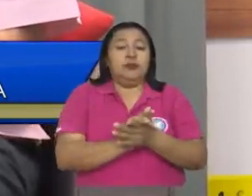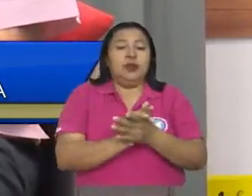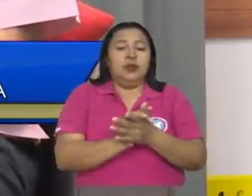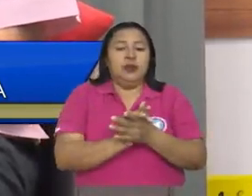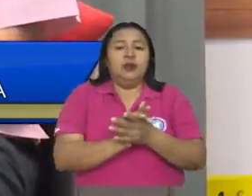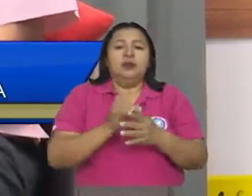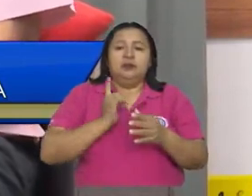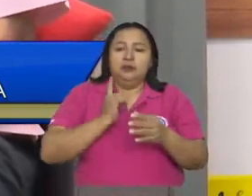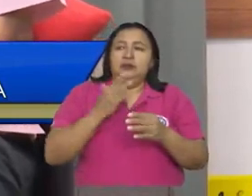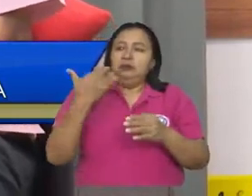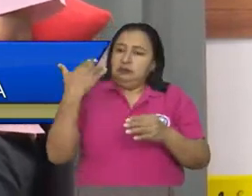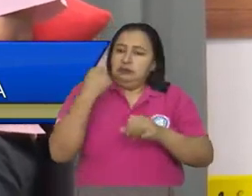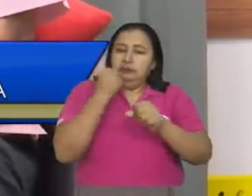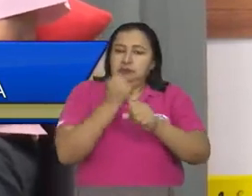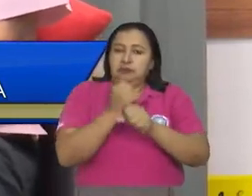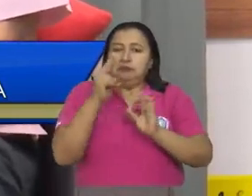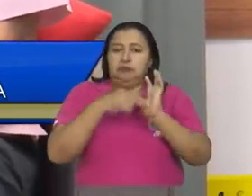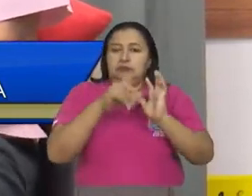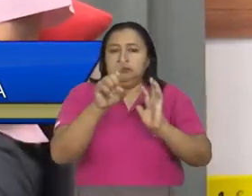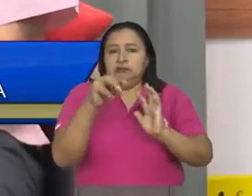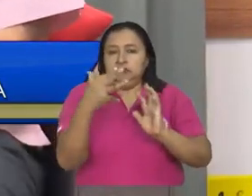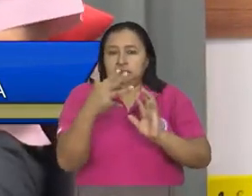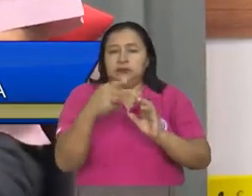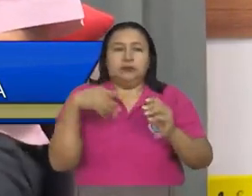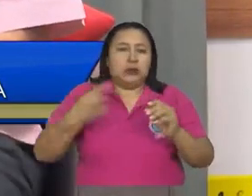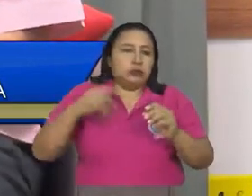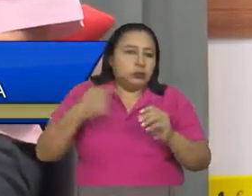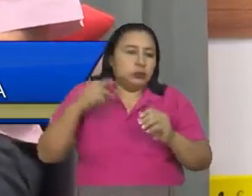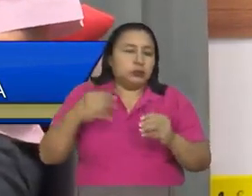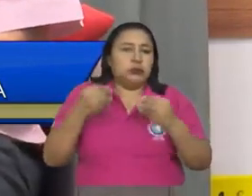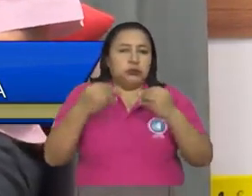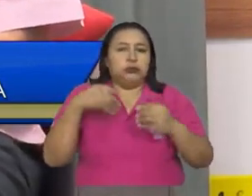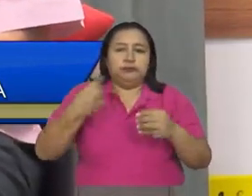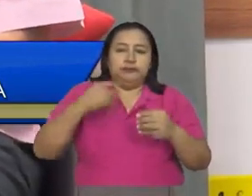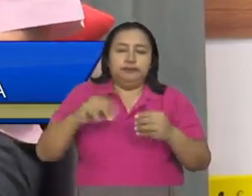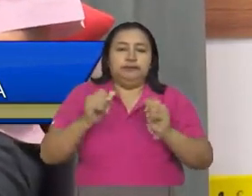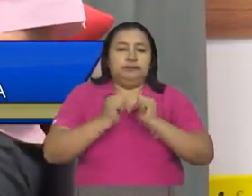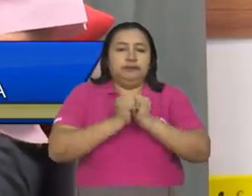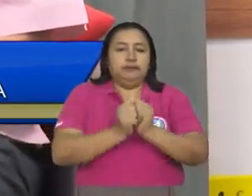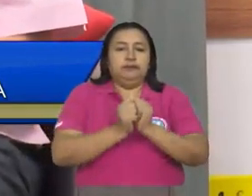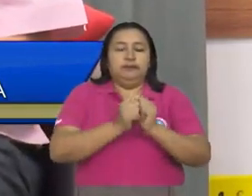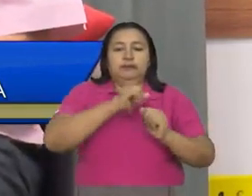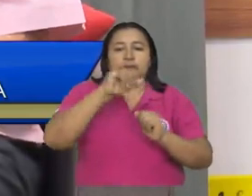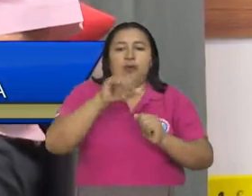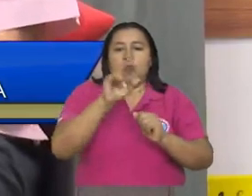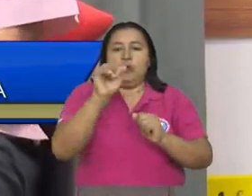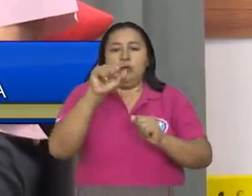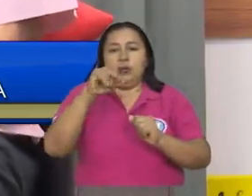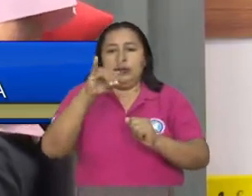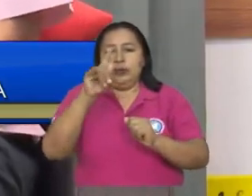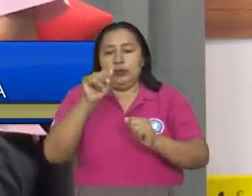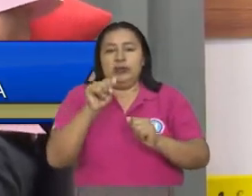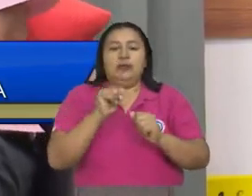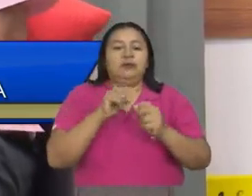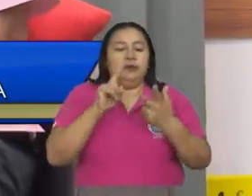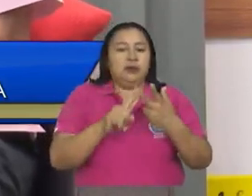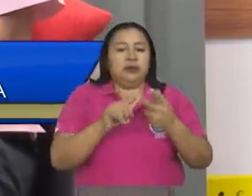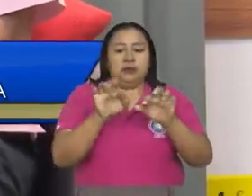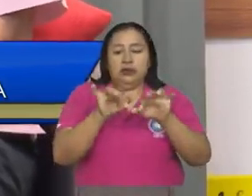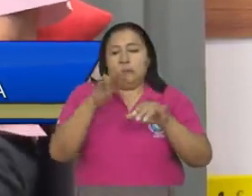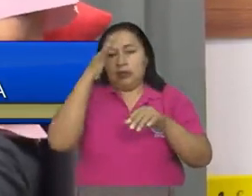Tuvimos un año intenso el año anterior con la compañera Juanita al frente, nuestro secretario general,